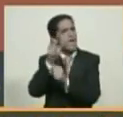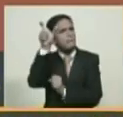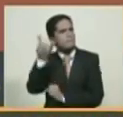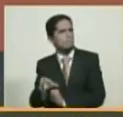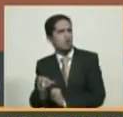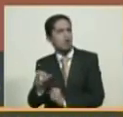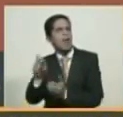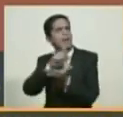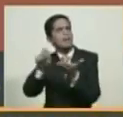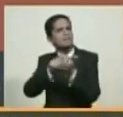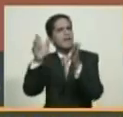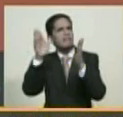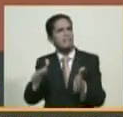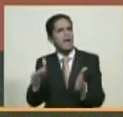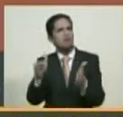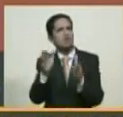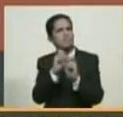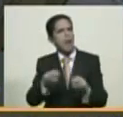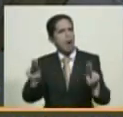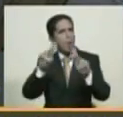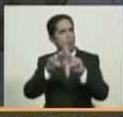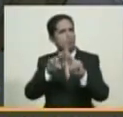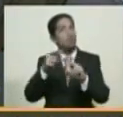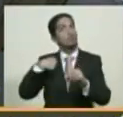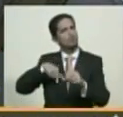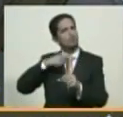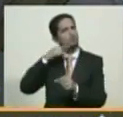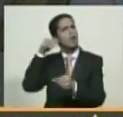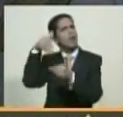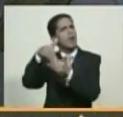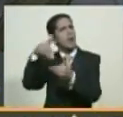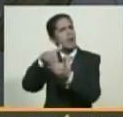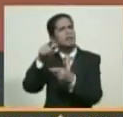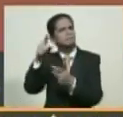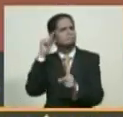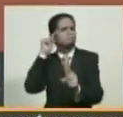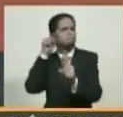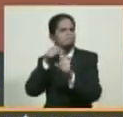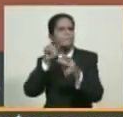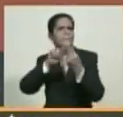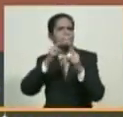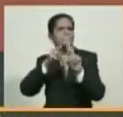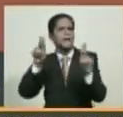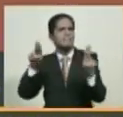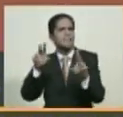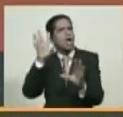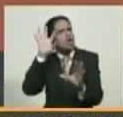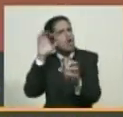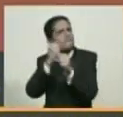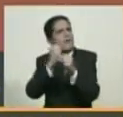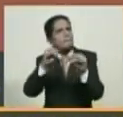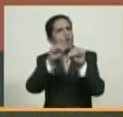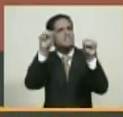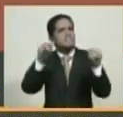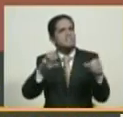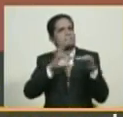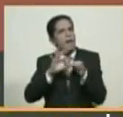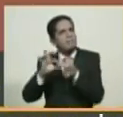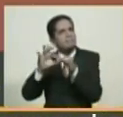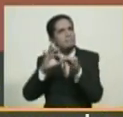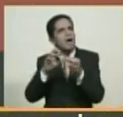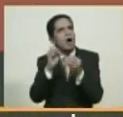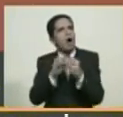de las Naciones Unidas. Lo elegimos para la paz, para la estabilidad. Confiamos en el sistema multilateral de las Naciones